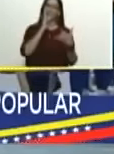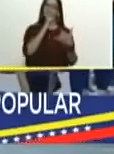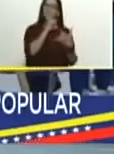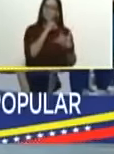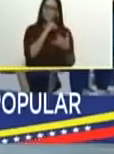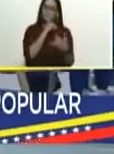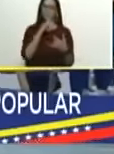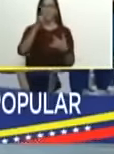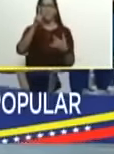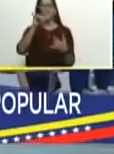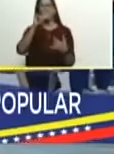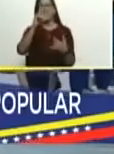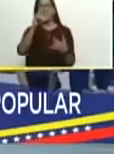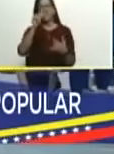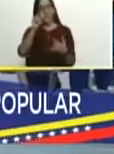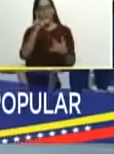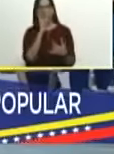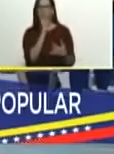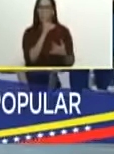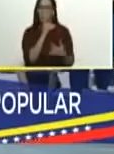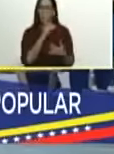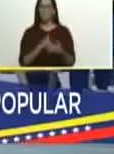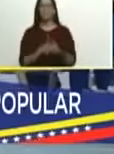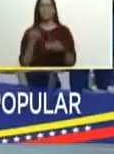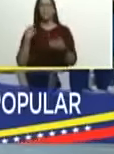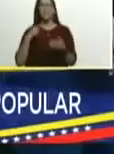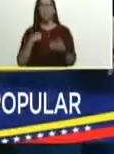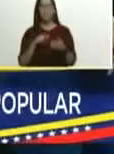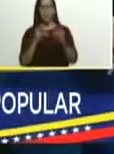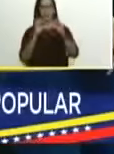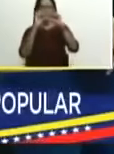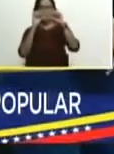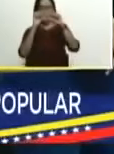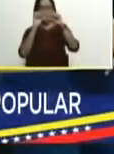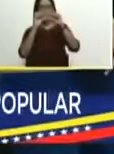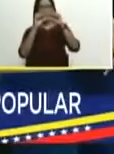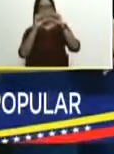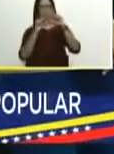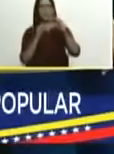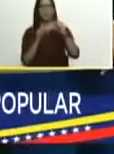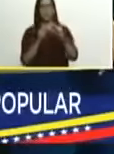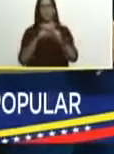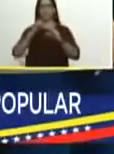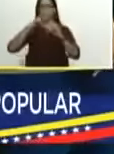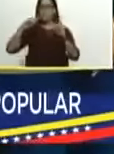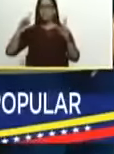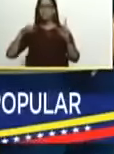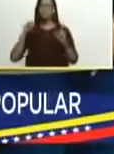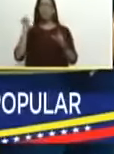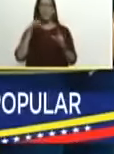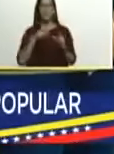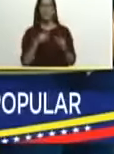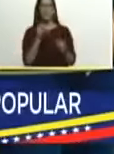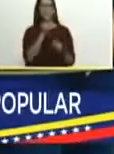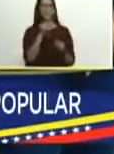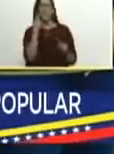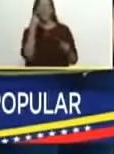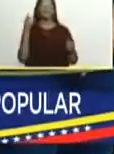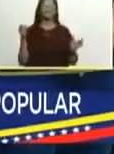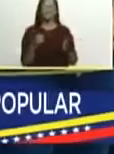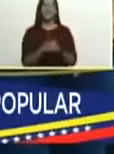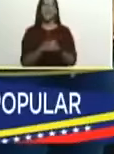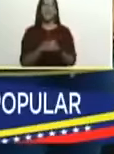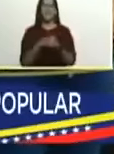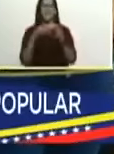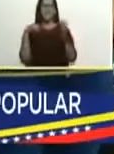llama Arbidal. Tenemos por aquí fusibles, ¿verdad? Cuando también los vecinos dicen, mira, es que